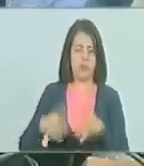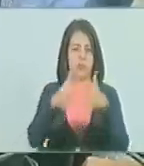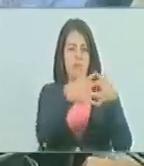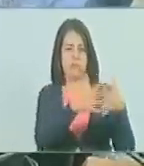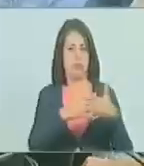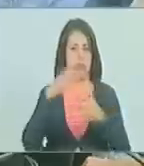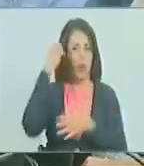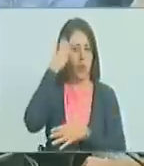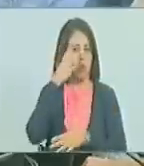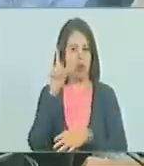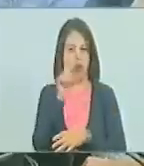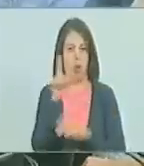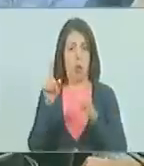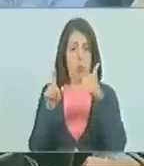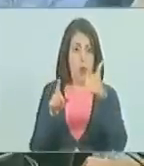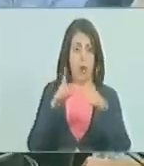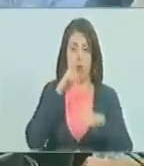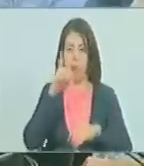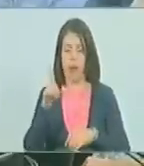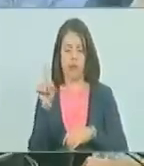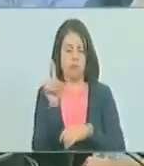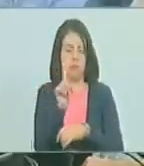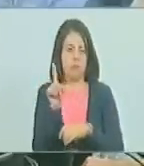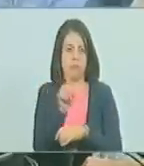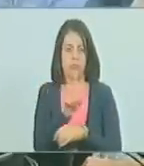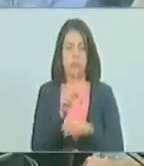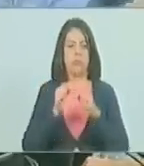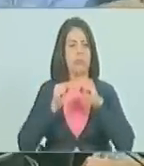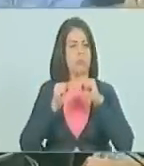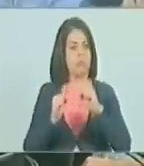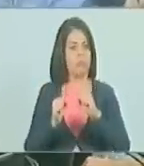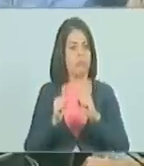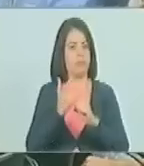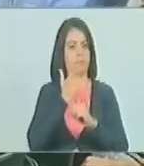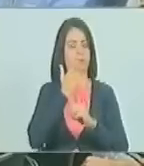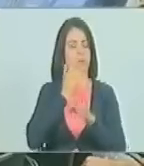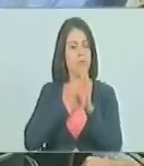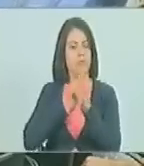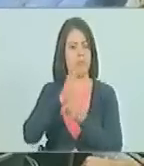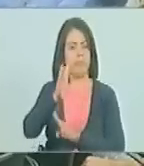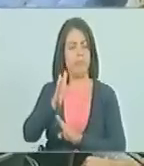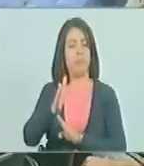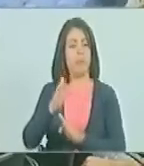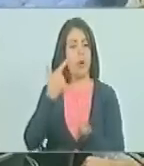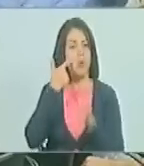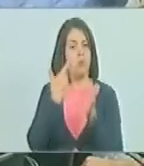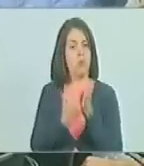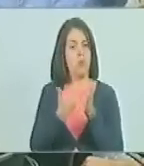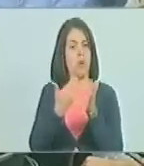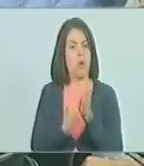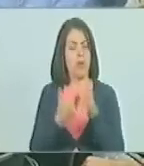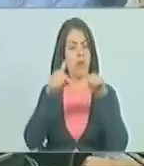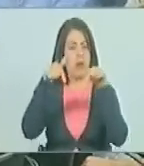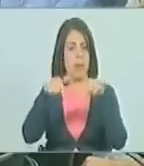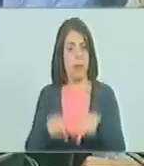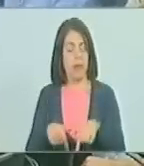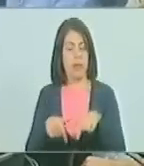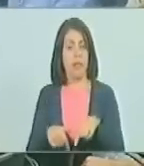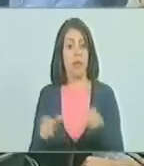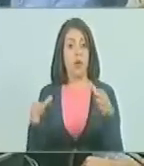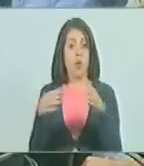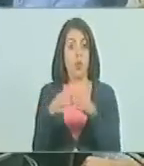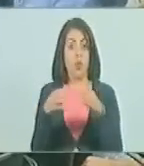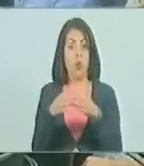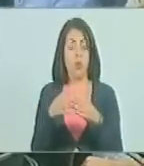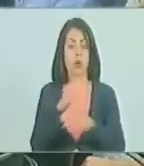norteamericano, ni europeo. Nosotros con posiciones firmes vamos a seguir dejando constancia que esta